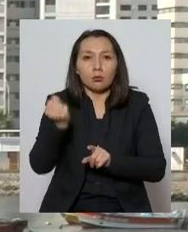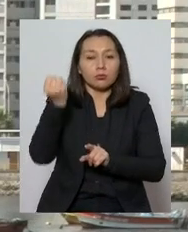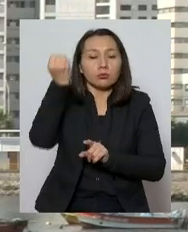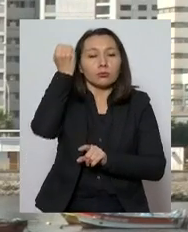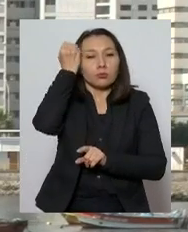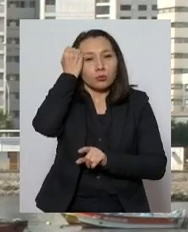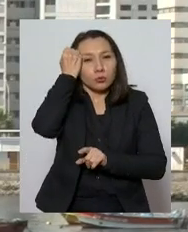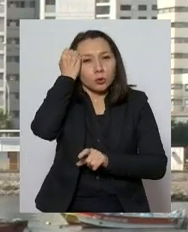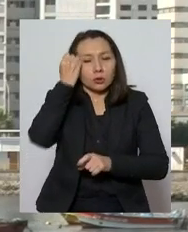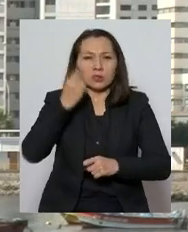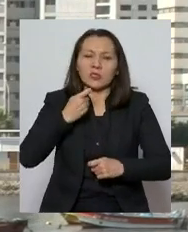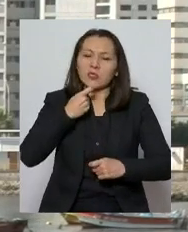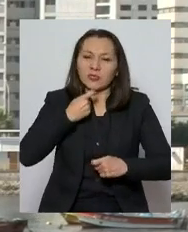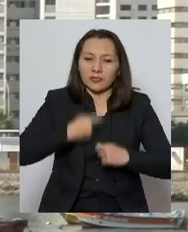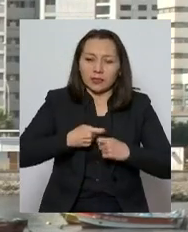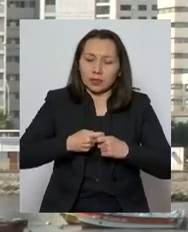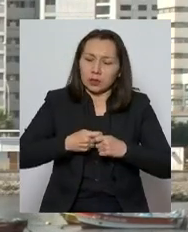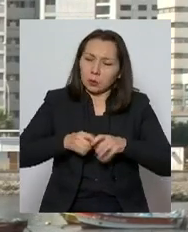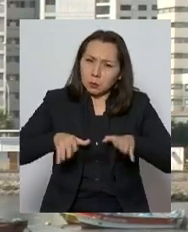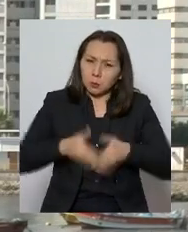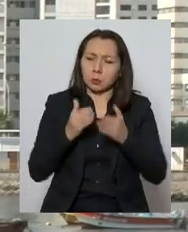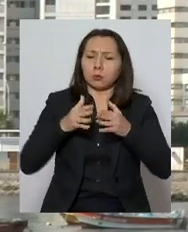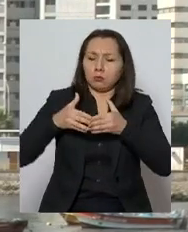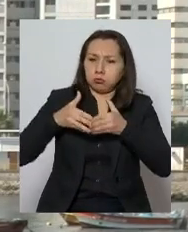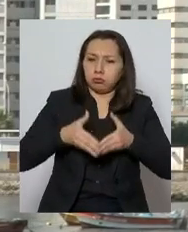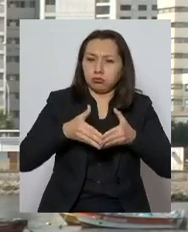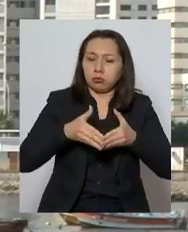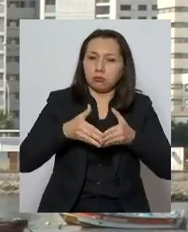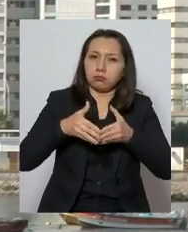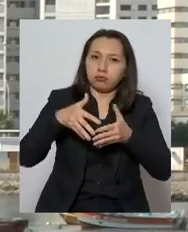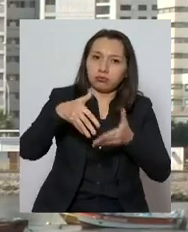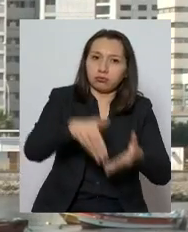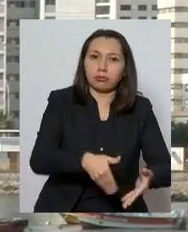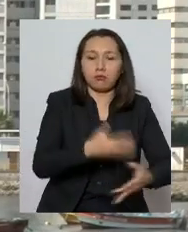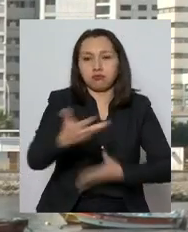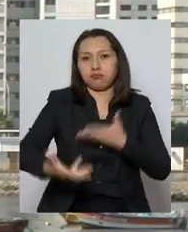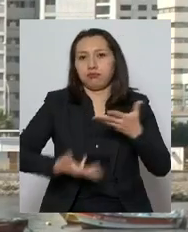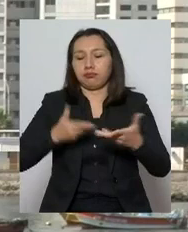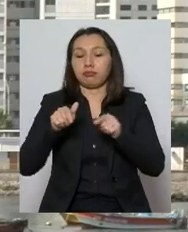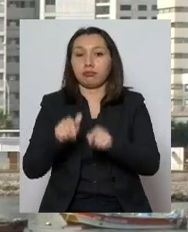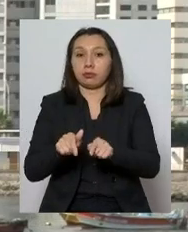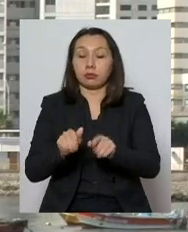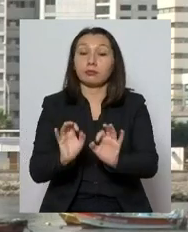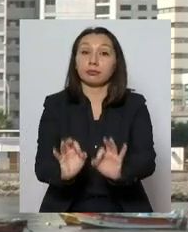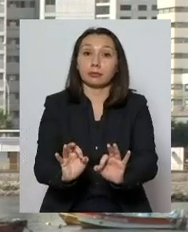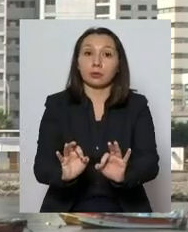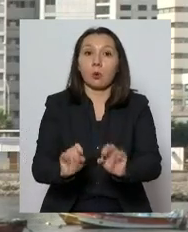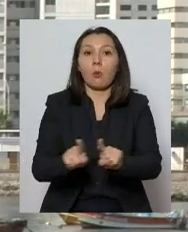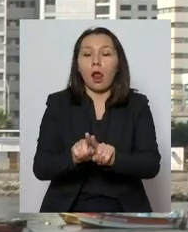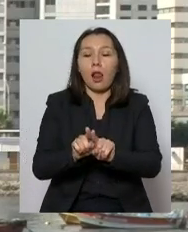a hierro forjado, lo marcó a fuego. Evidentemente,